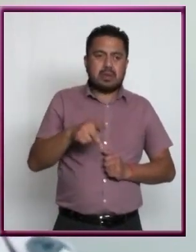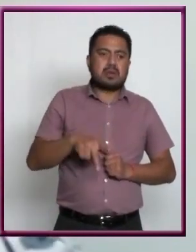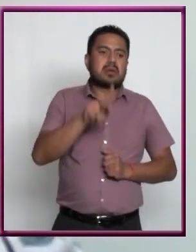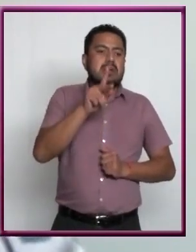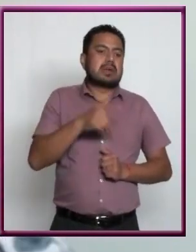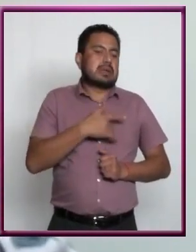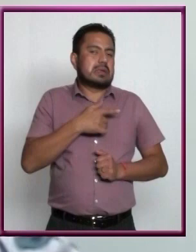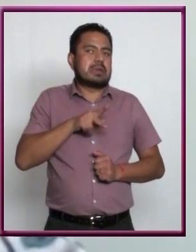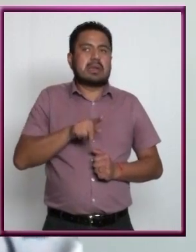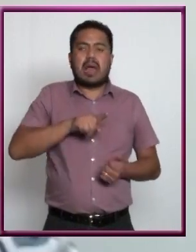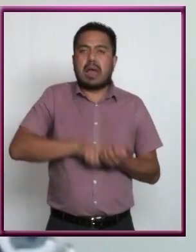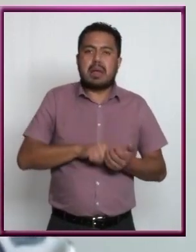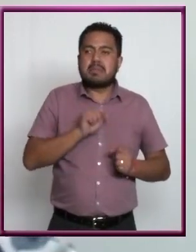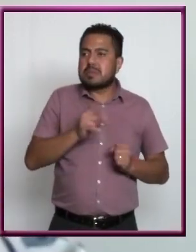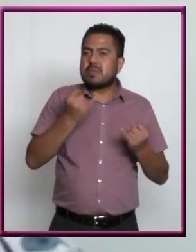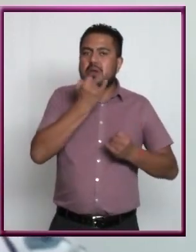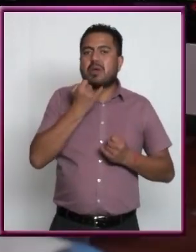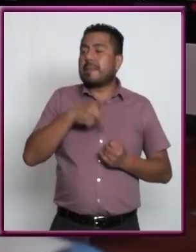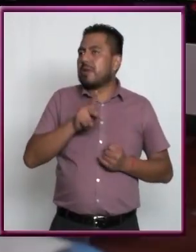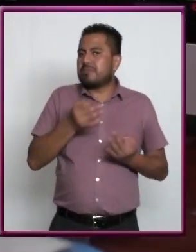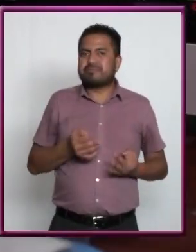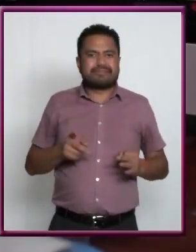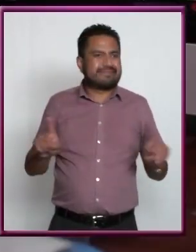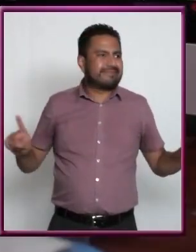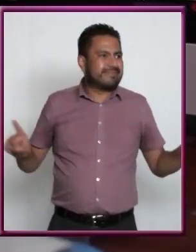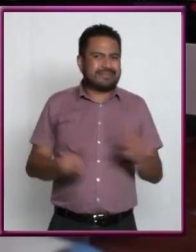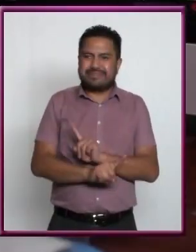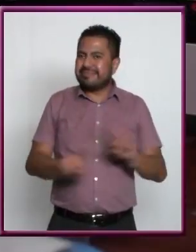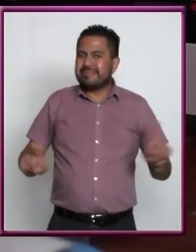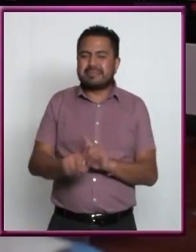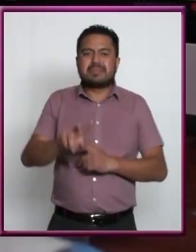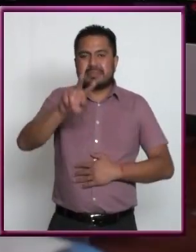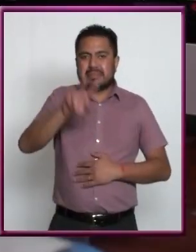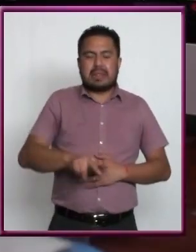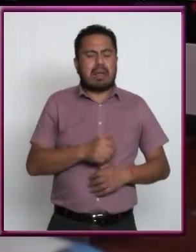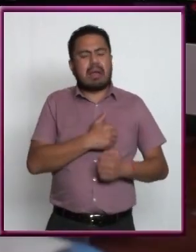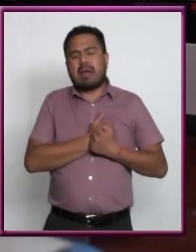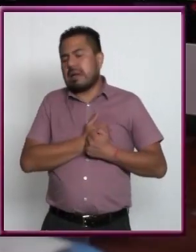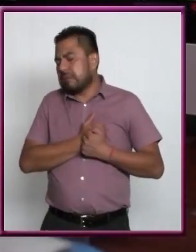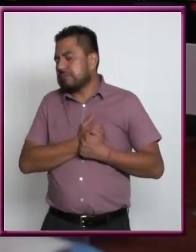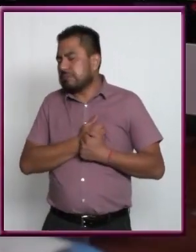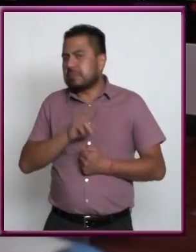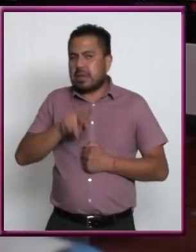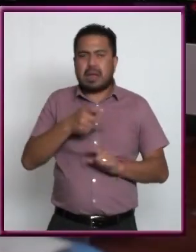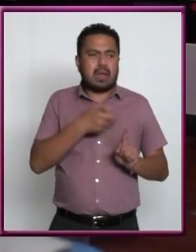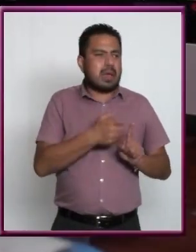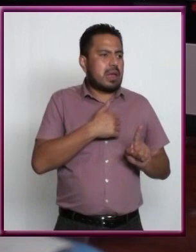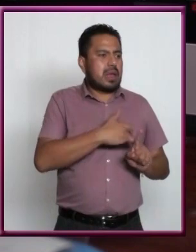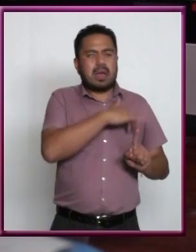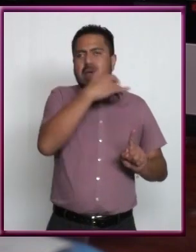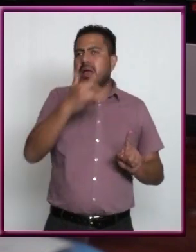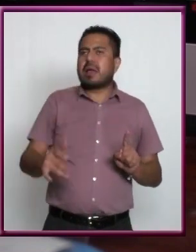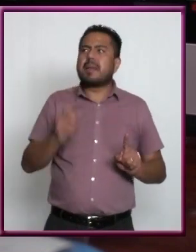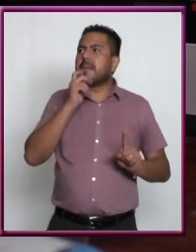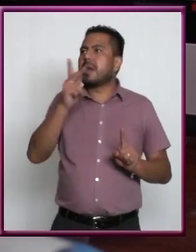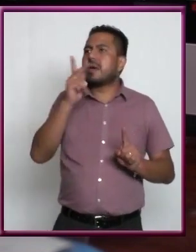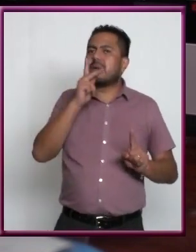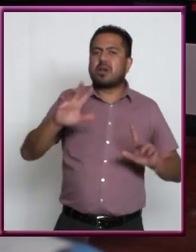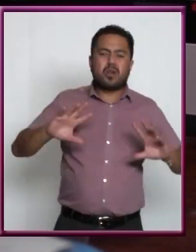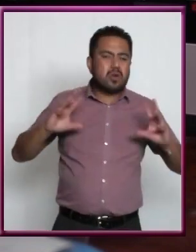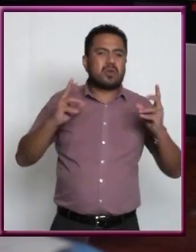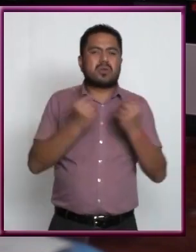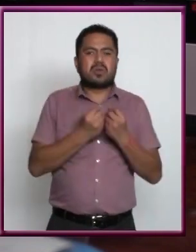bien parece el mismo idioma, en realidad no lo es. Y la verdad es que es apasionante, porque ahí es donde me enamoré de las palabras, es